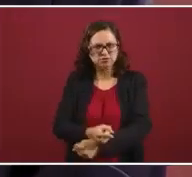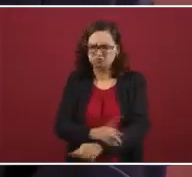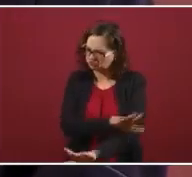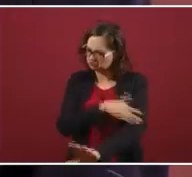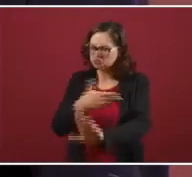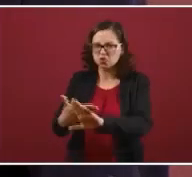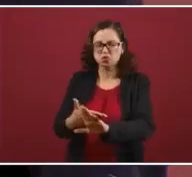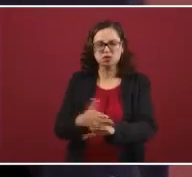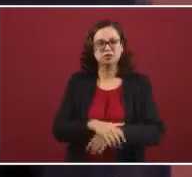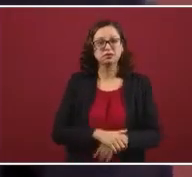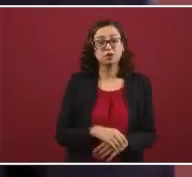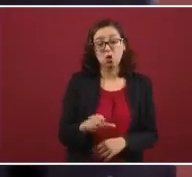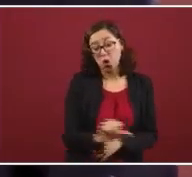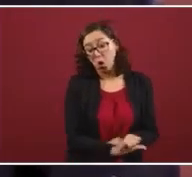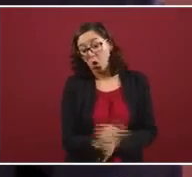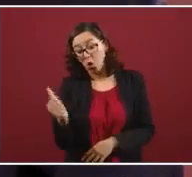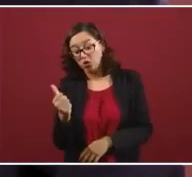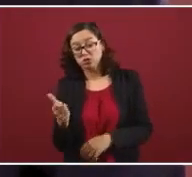Y hay otro